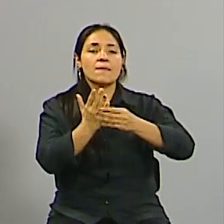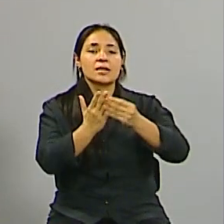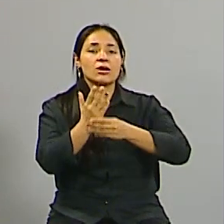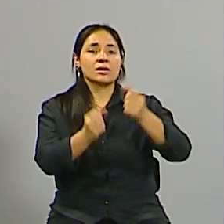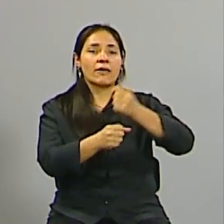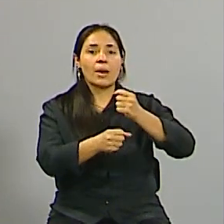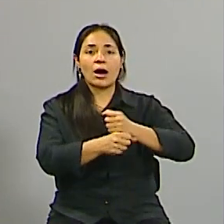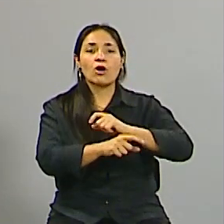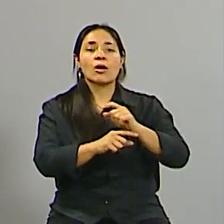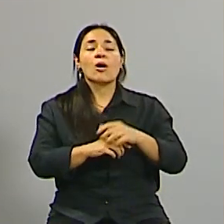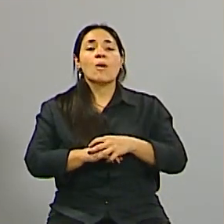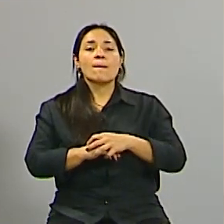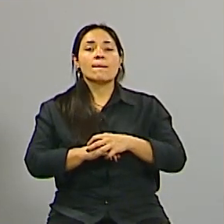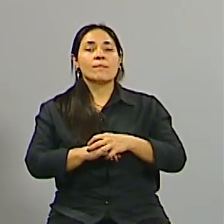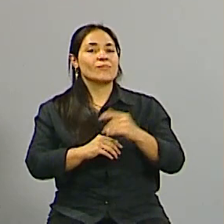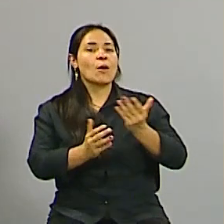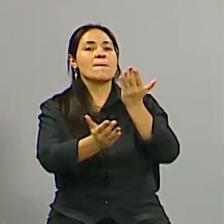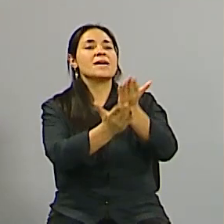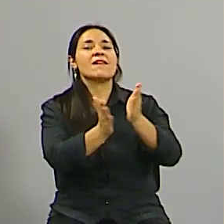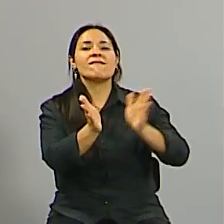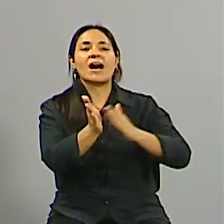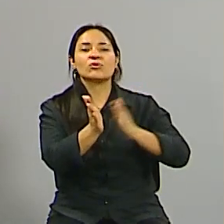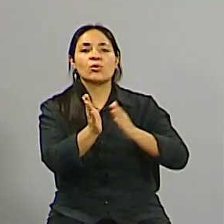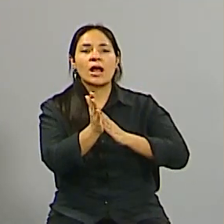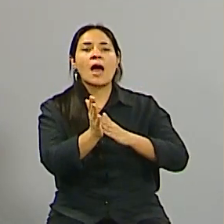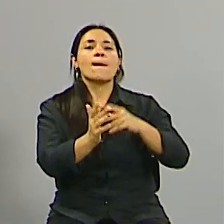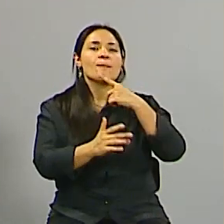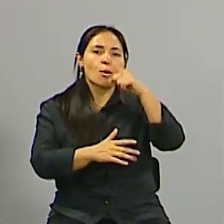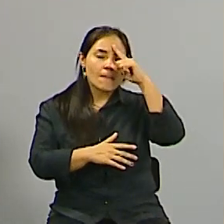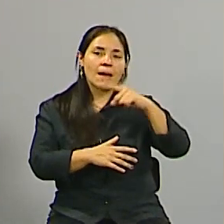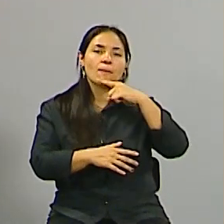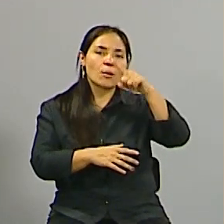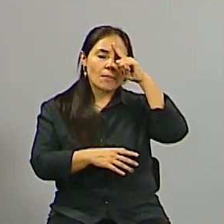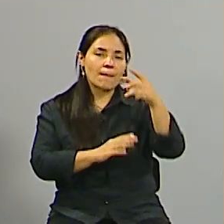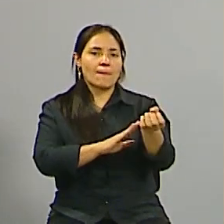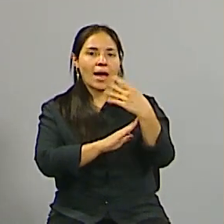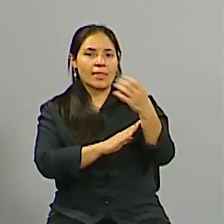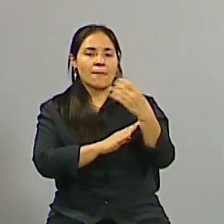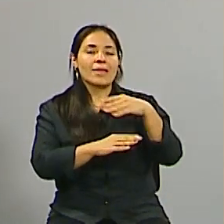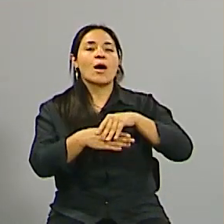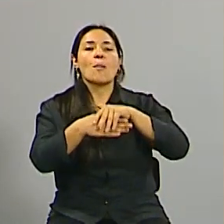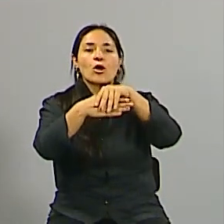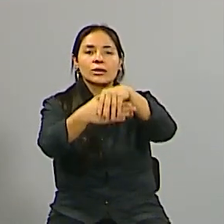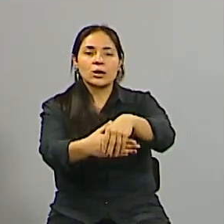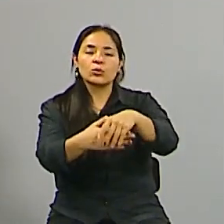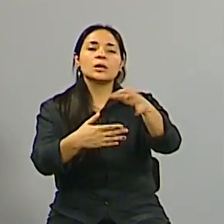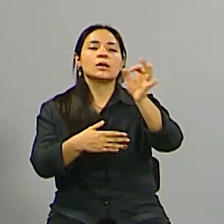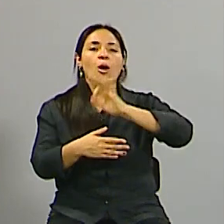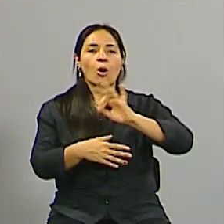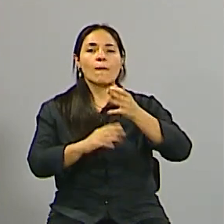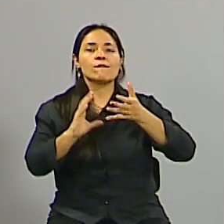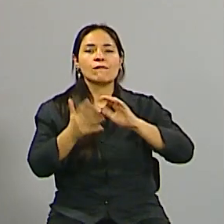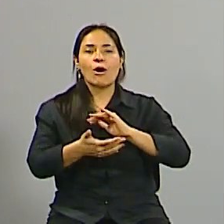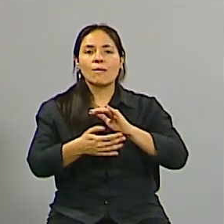Trabajo, te hacen facturar todos los meses y apareces como o monotributista o como alguna